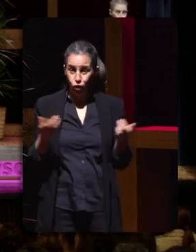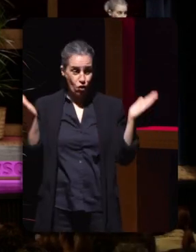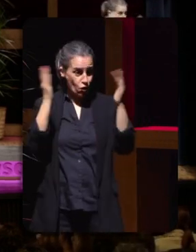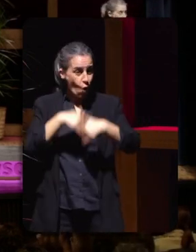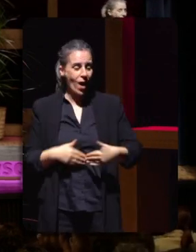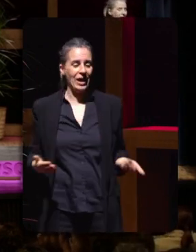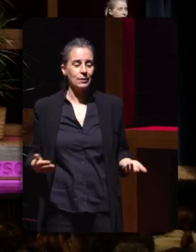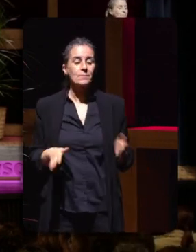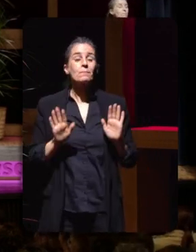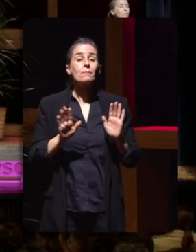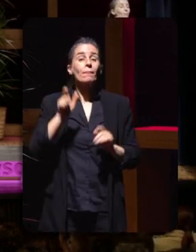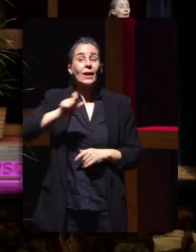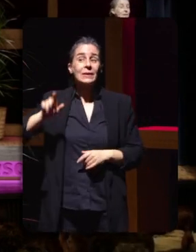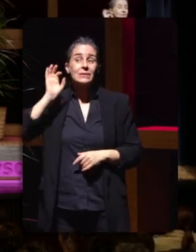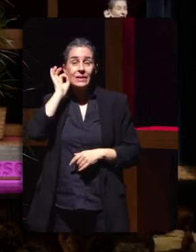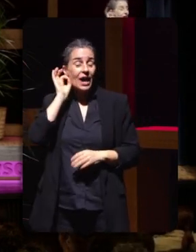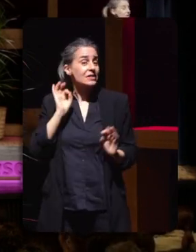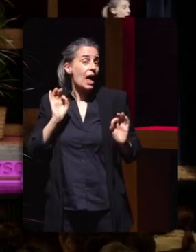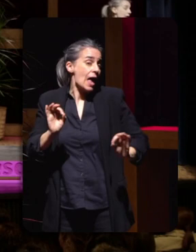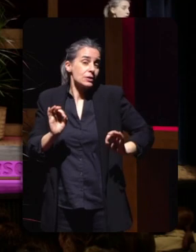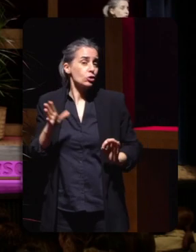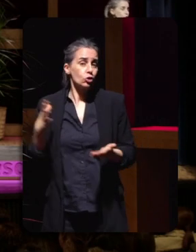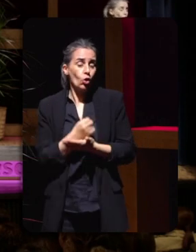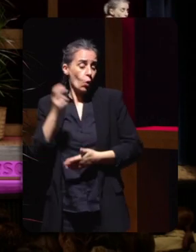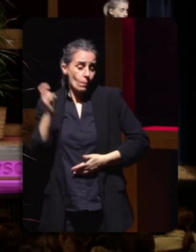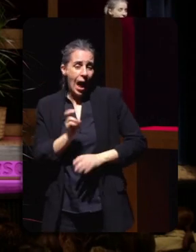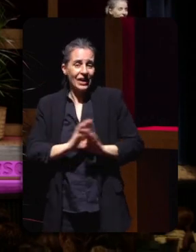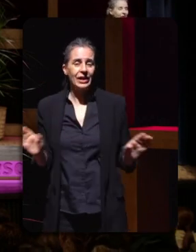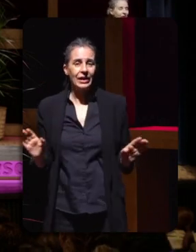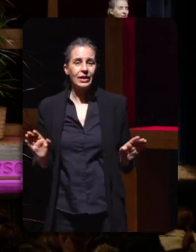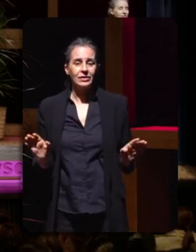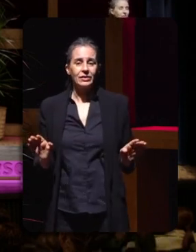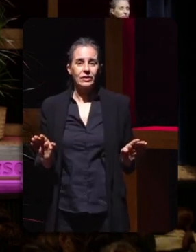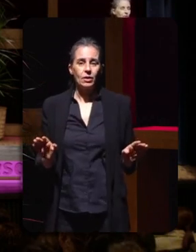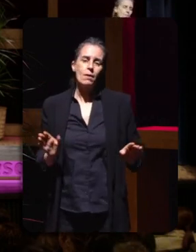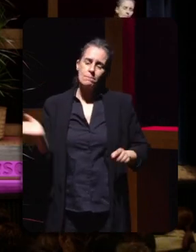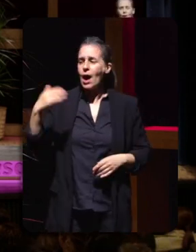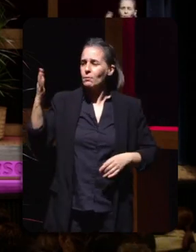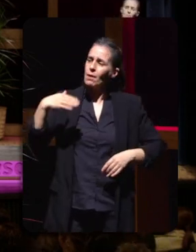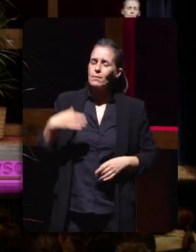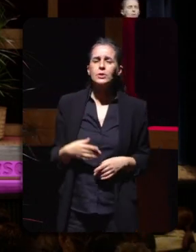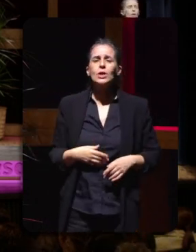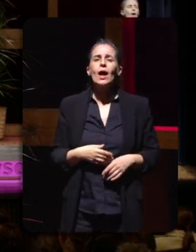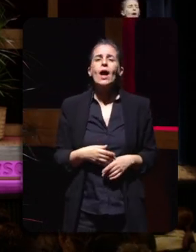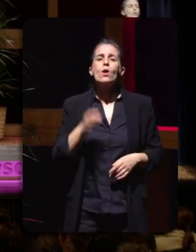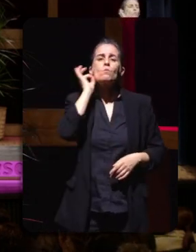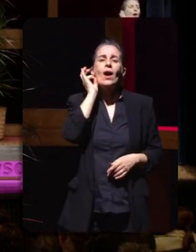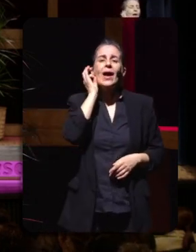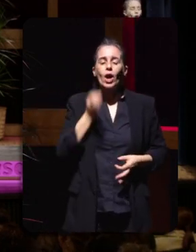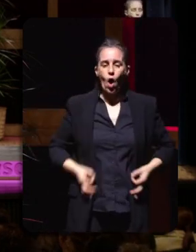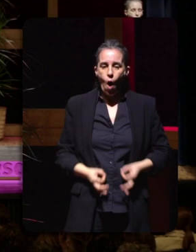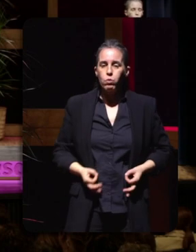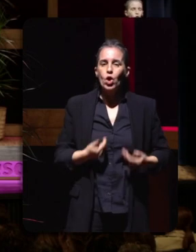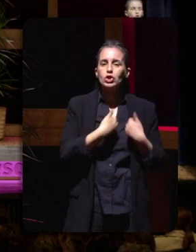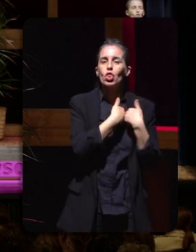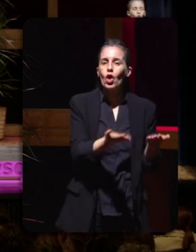pero con las chicas como siempre es todo más divertido y mejor con nosotras es venga venga mil pavos Y dónde van entonces